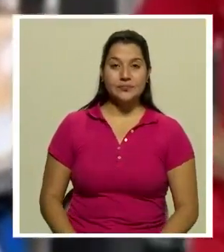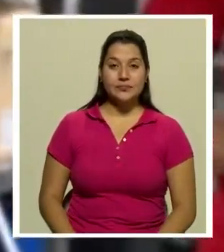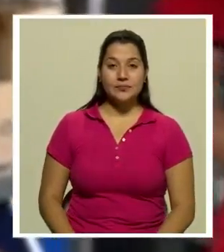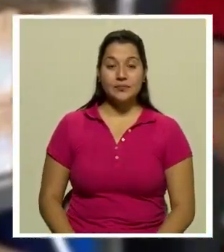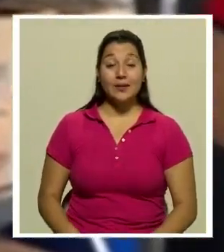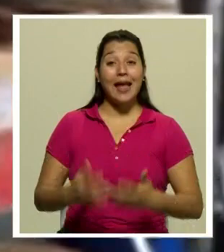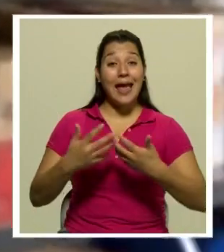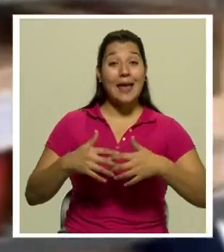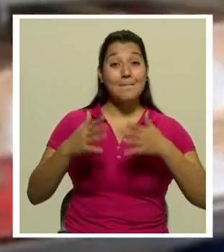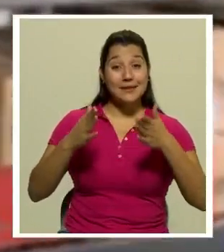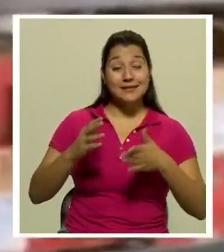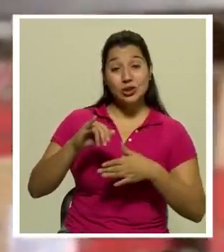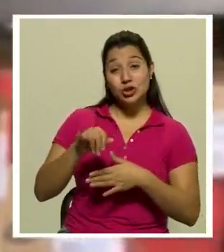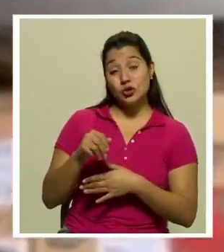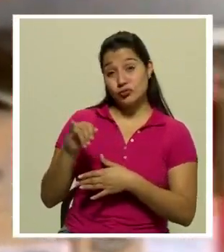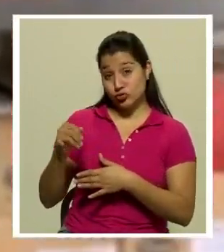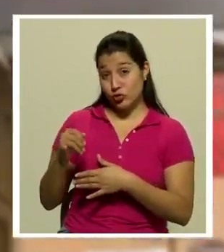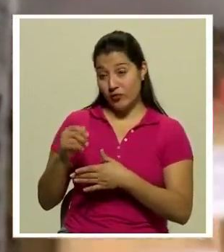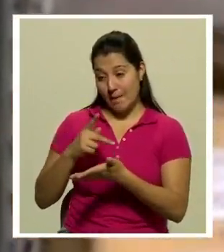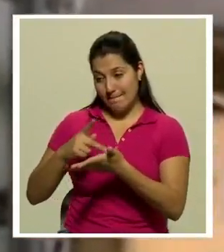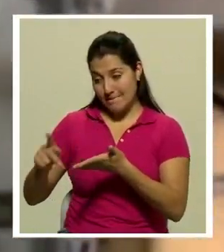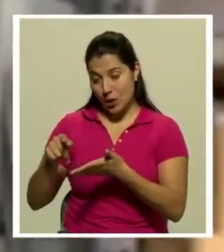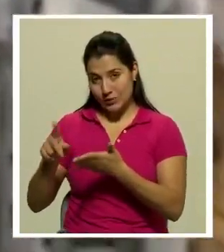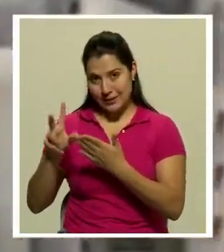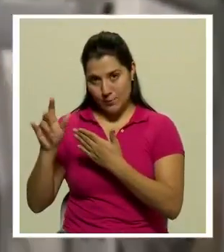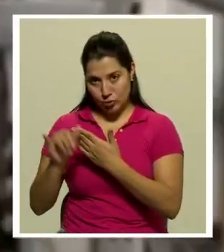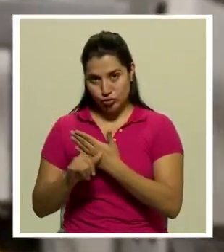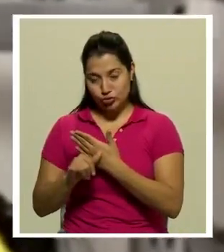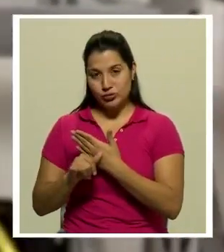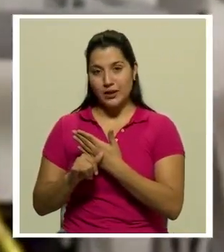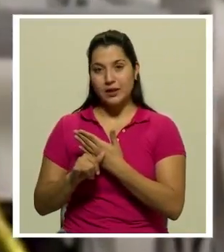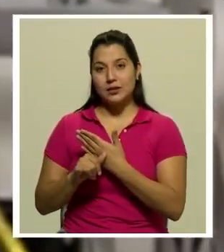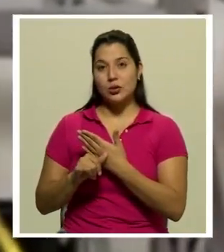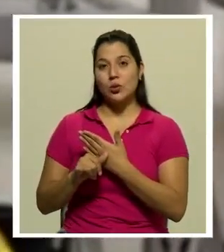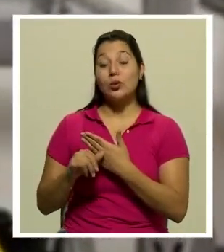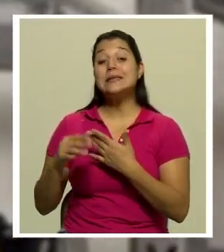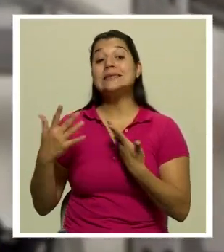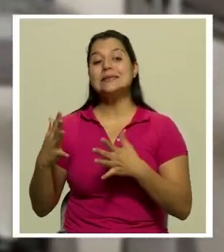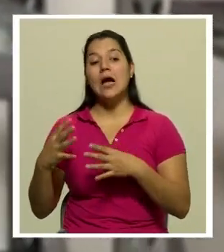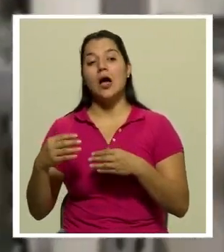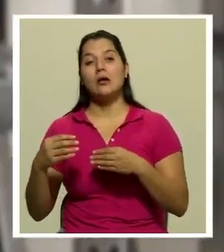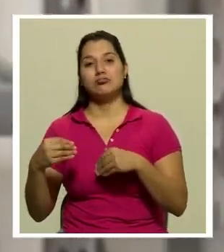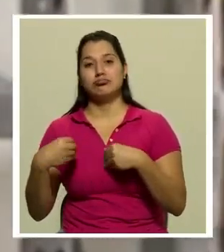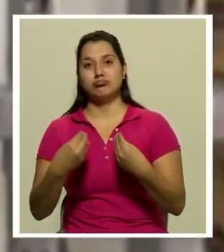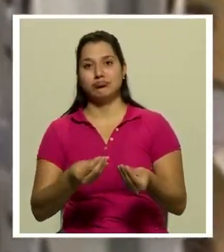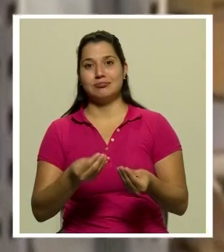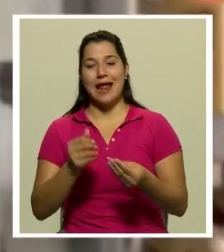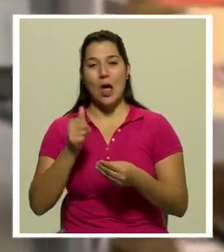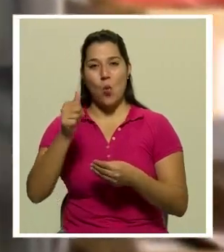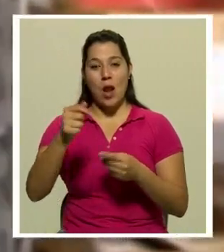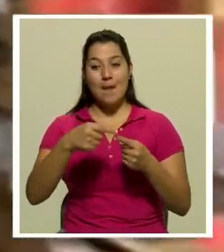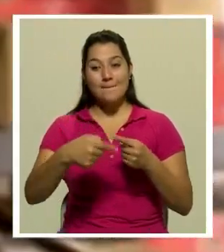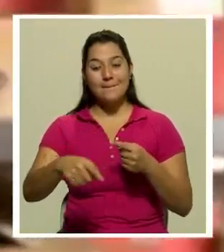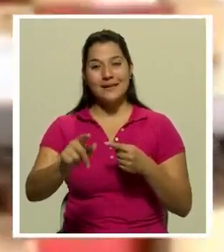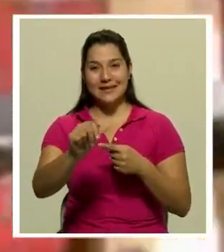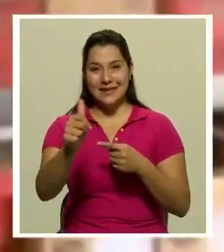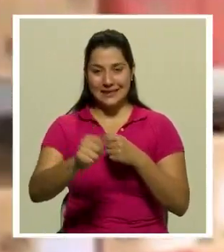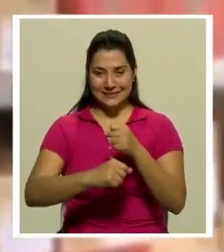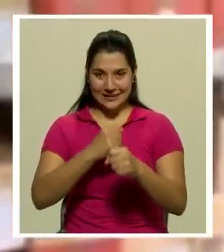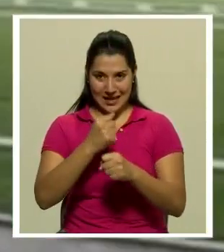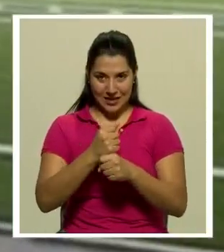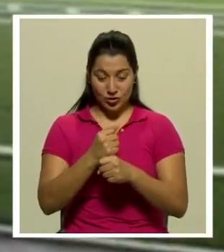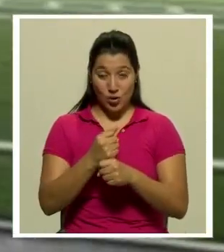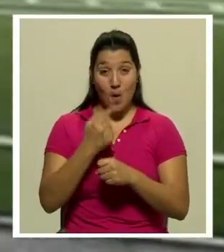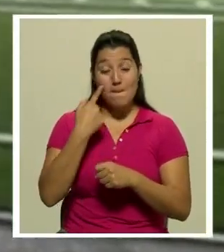El empresario Joseph financió el proyecto cedido en administración a los Manudos para los próximos 10 años. Durante